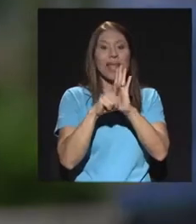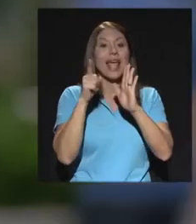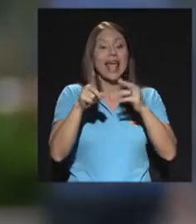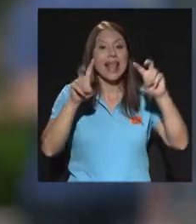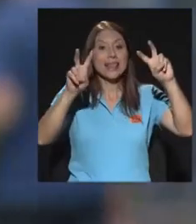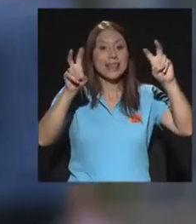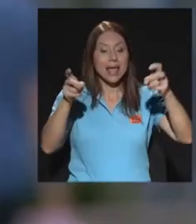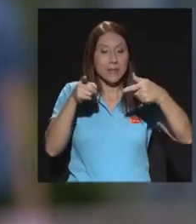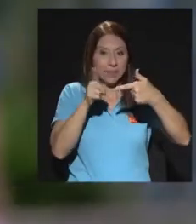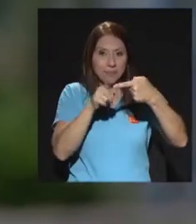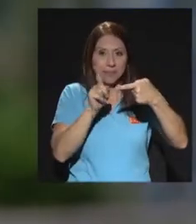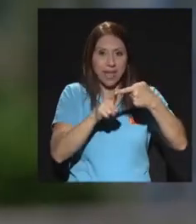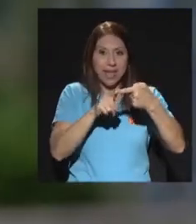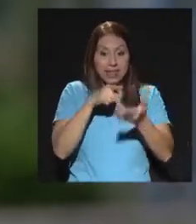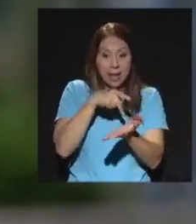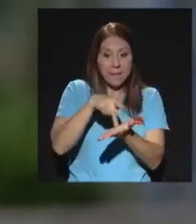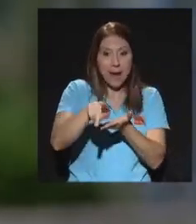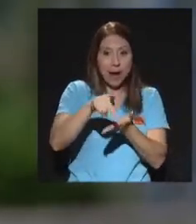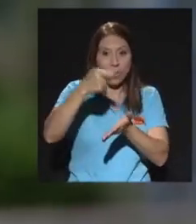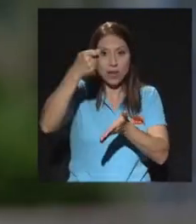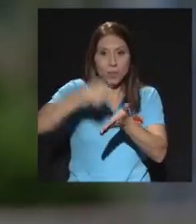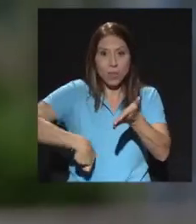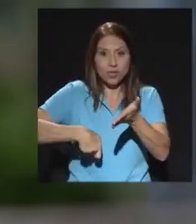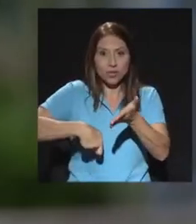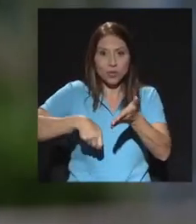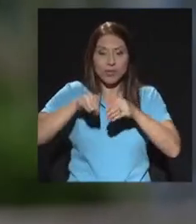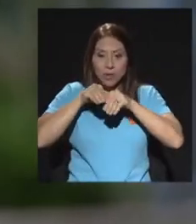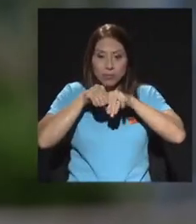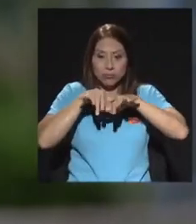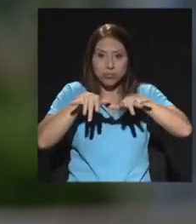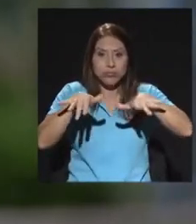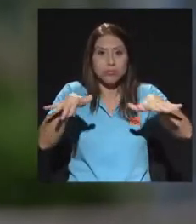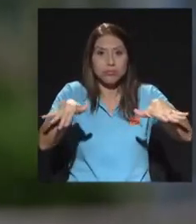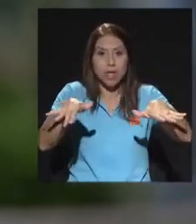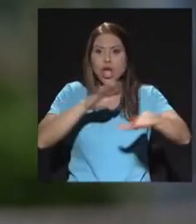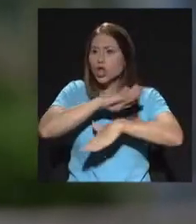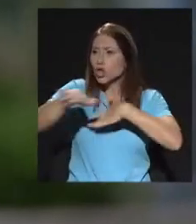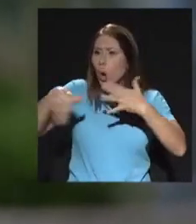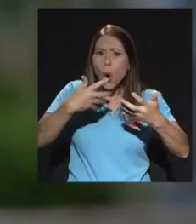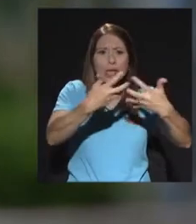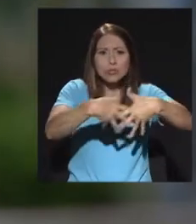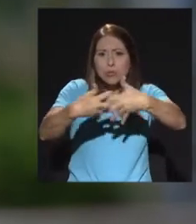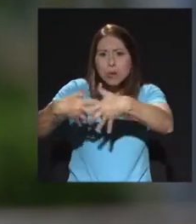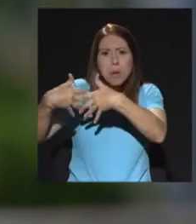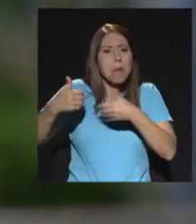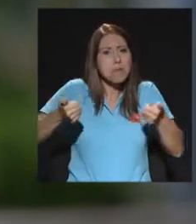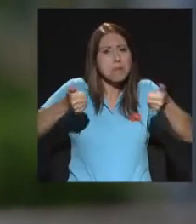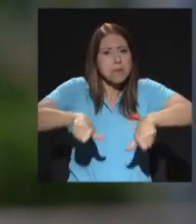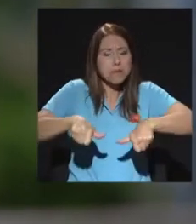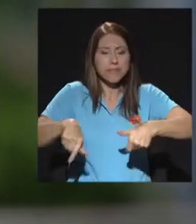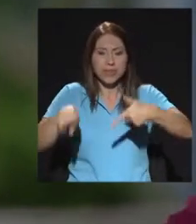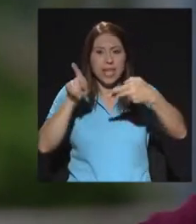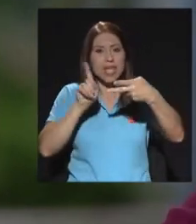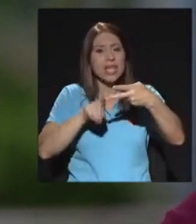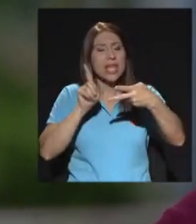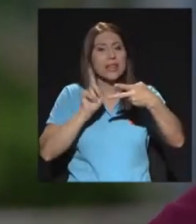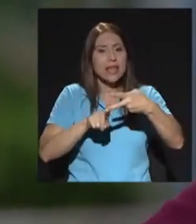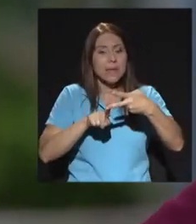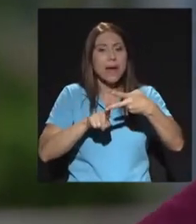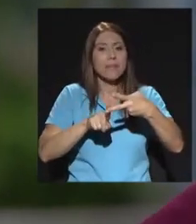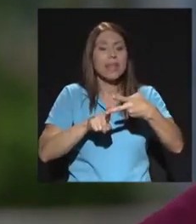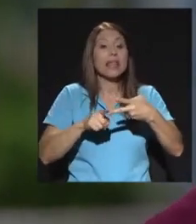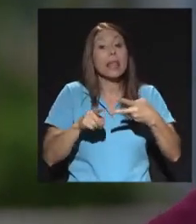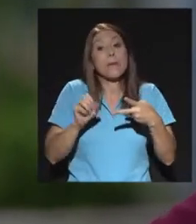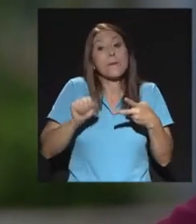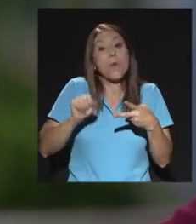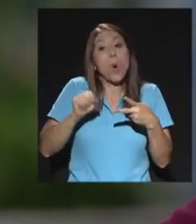del pago del impuesto de radiodifusión, a lo que todos los operadores están de acuerdo, y el tema de las